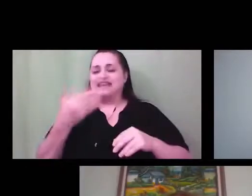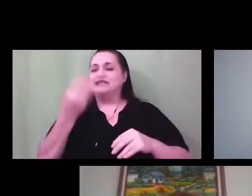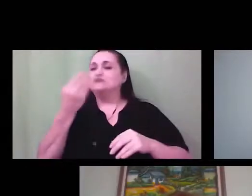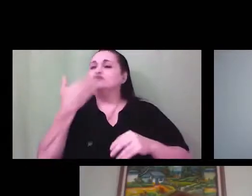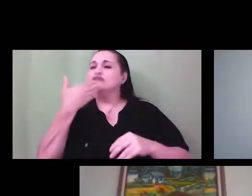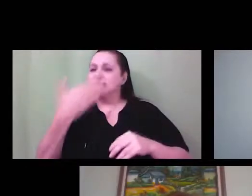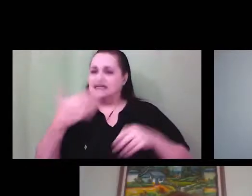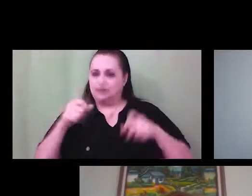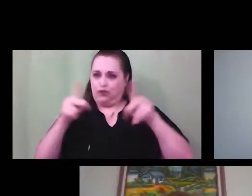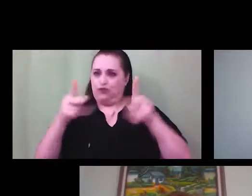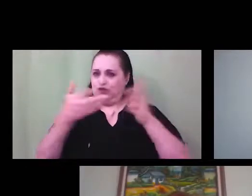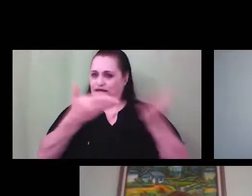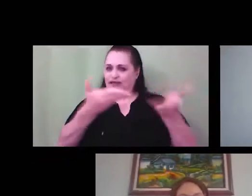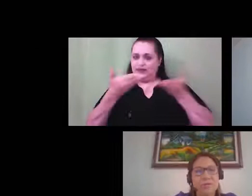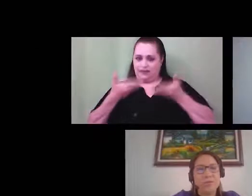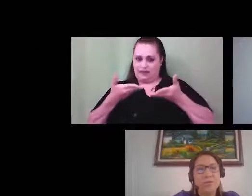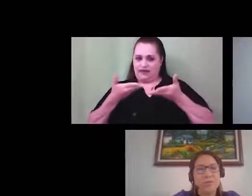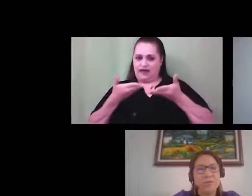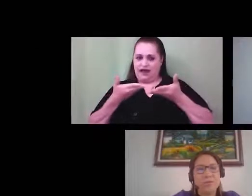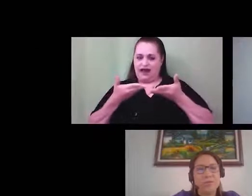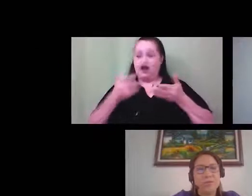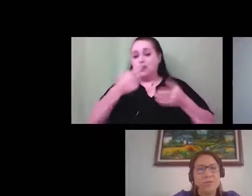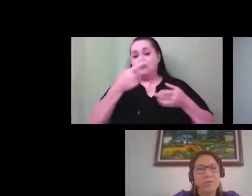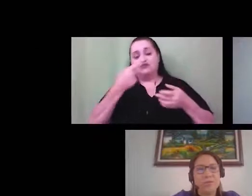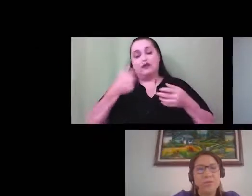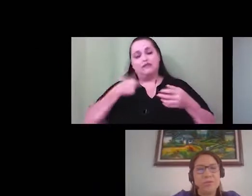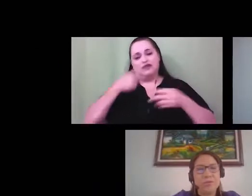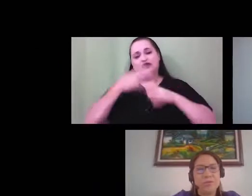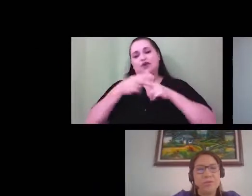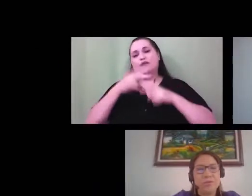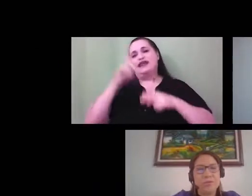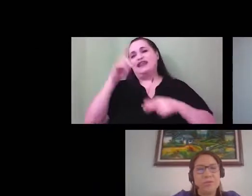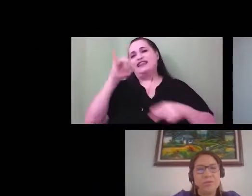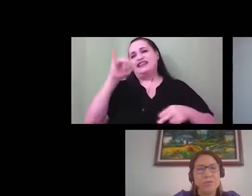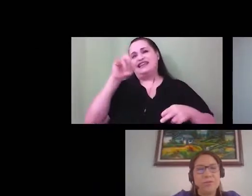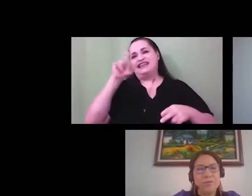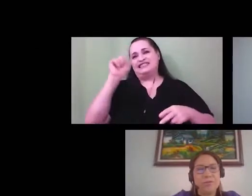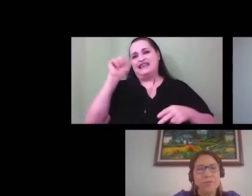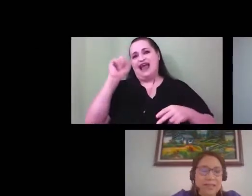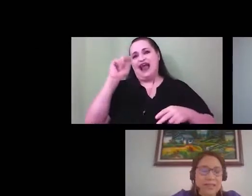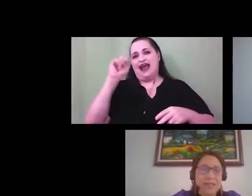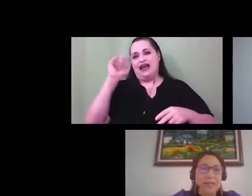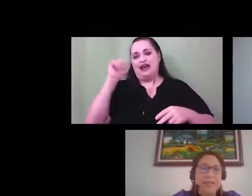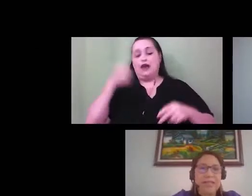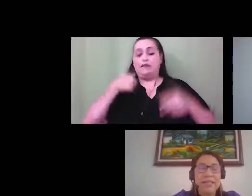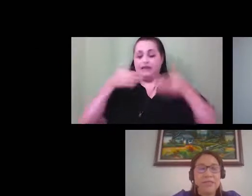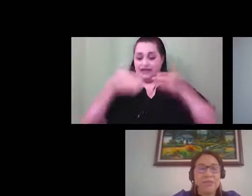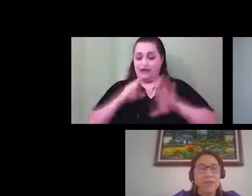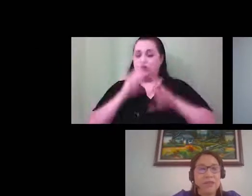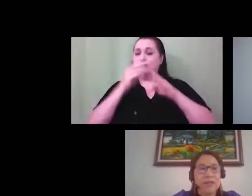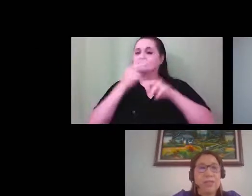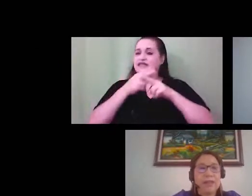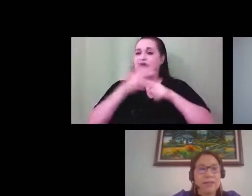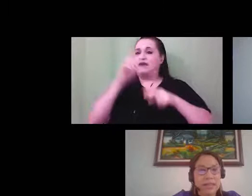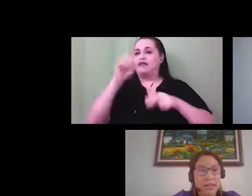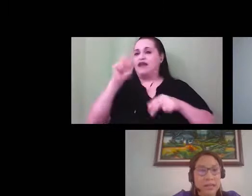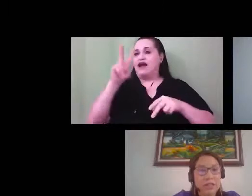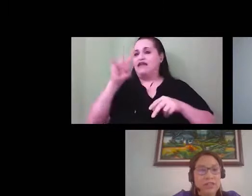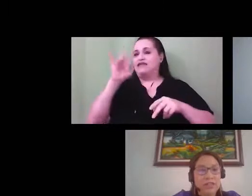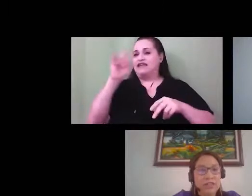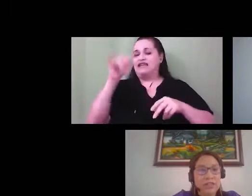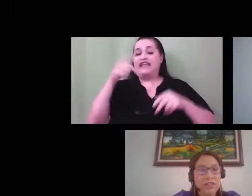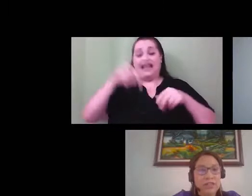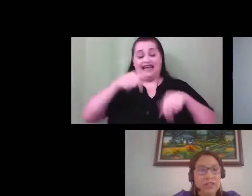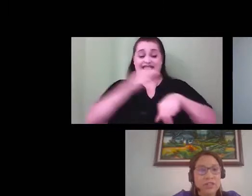por la oportunidad que me han brindado. Como lo dice usted, mi nombre es Dixiana. Mi hijo se llama David. David ahorita está cursando materno